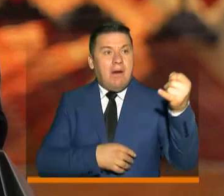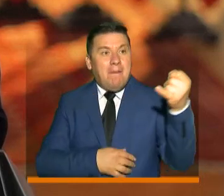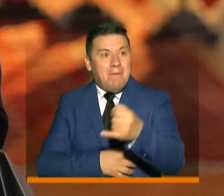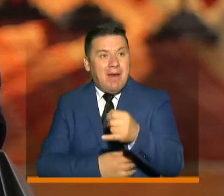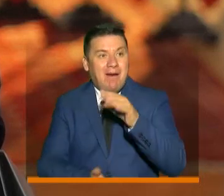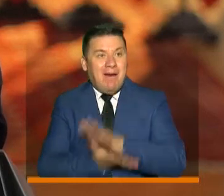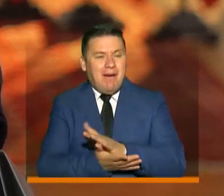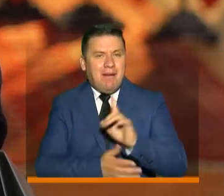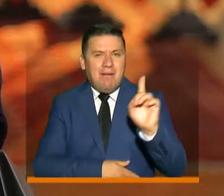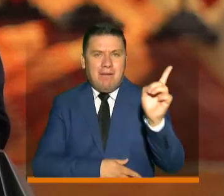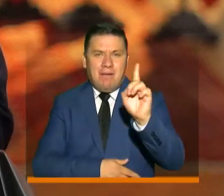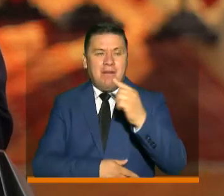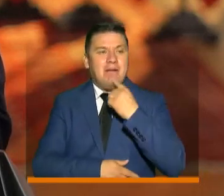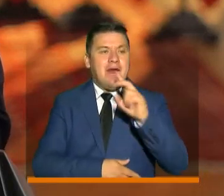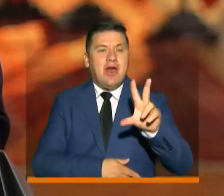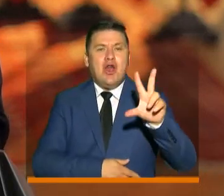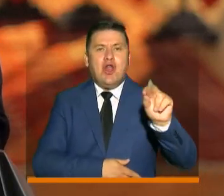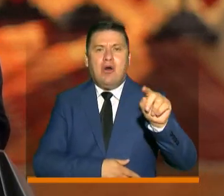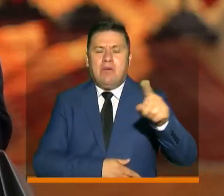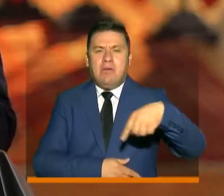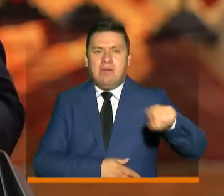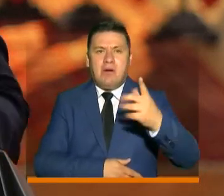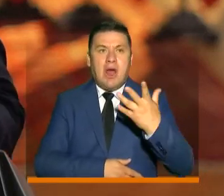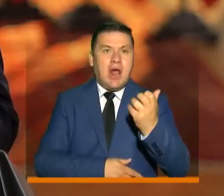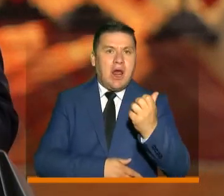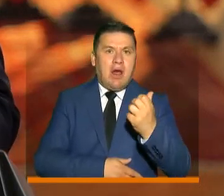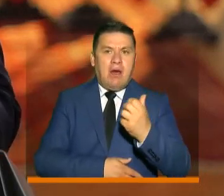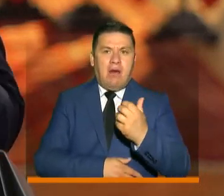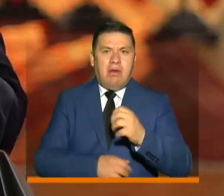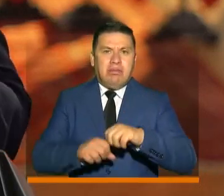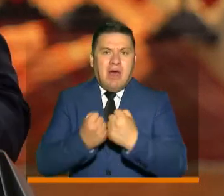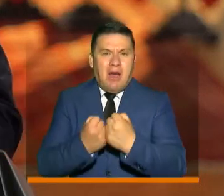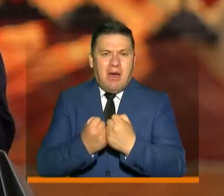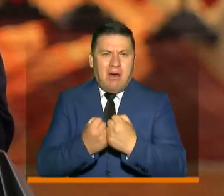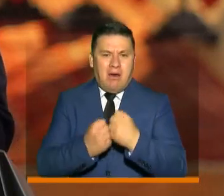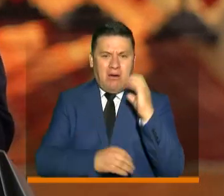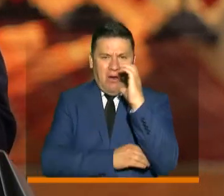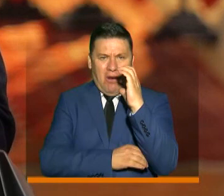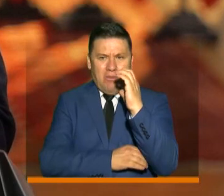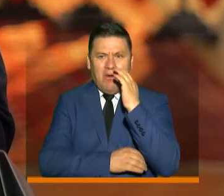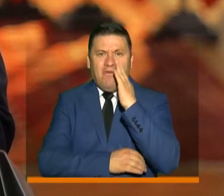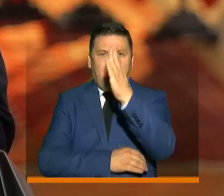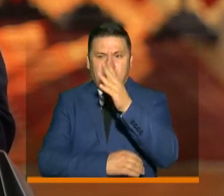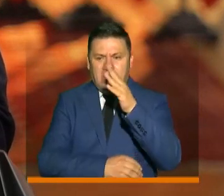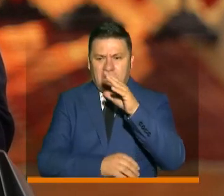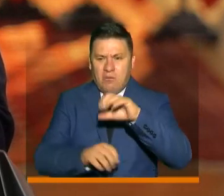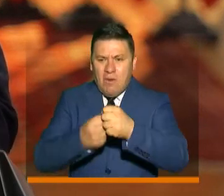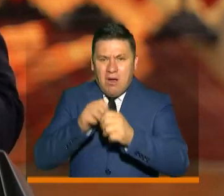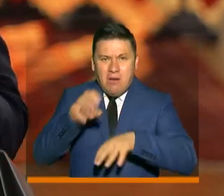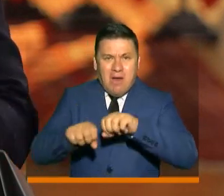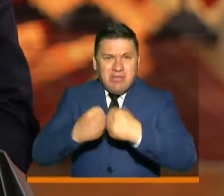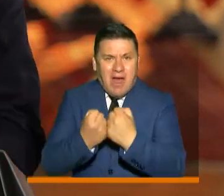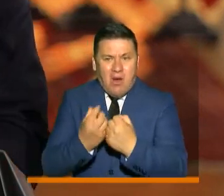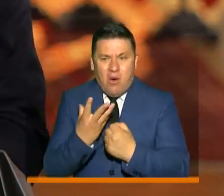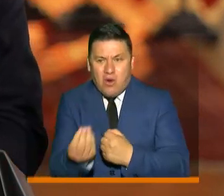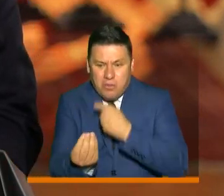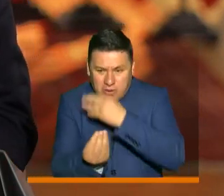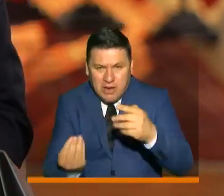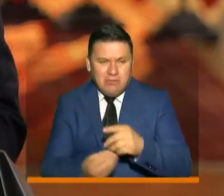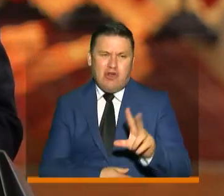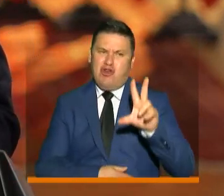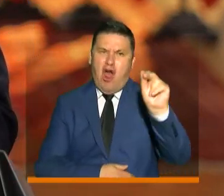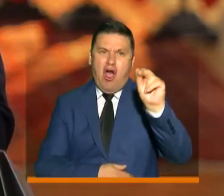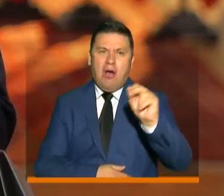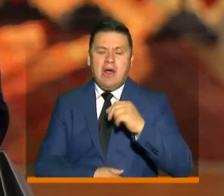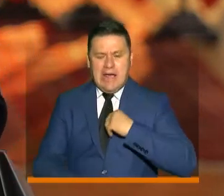le decimos no a quienes quieren arrebatar la dignidad de los colombianos del futuro por eso nos pusimos la